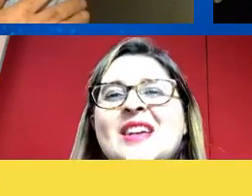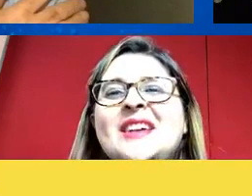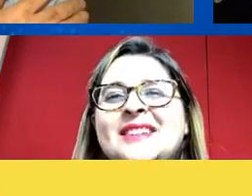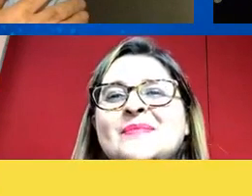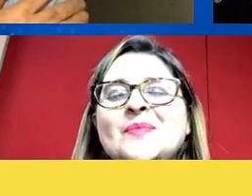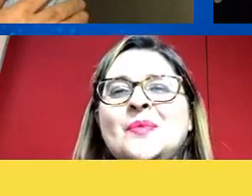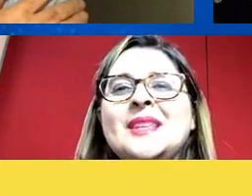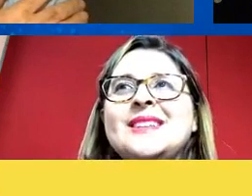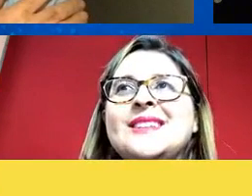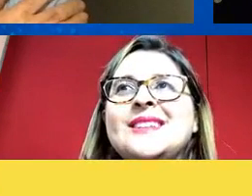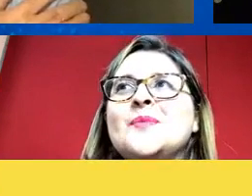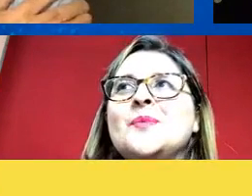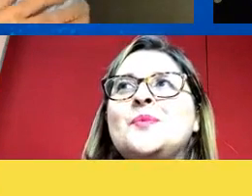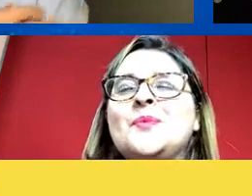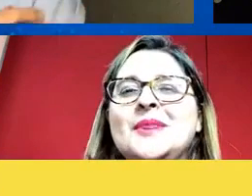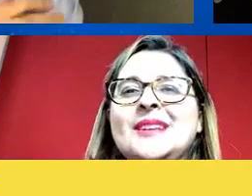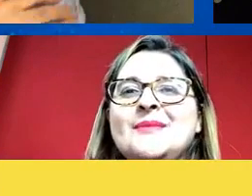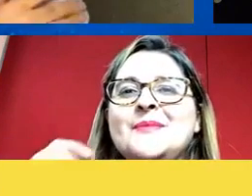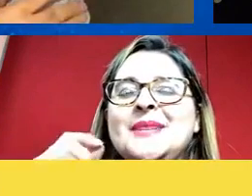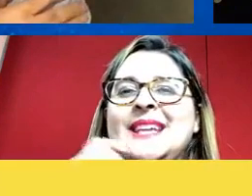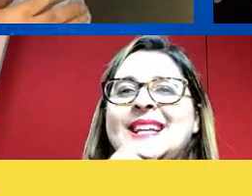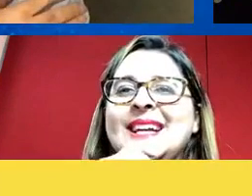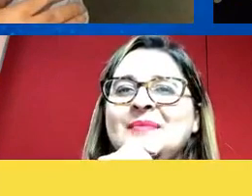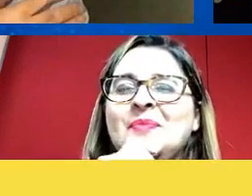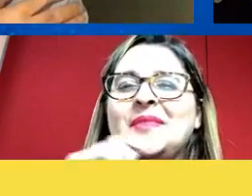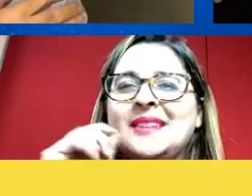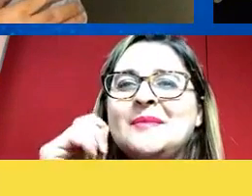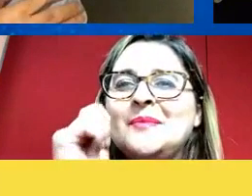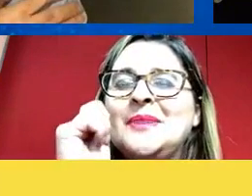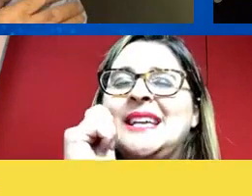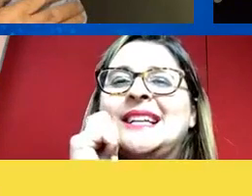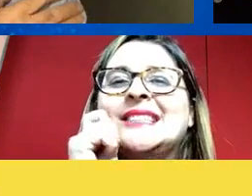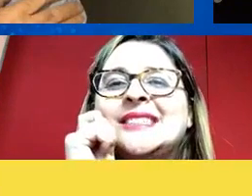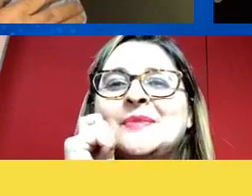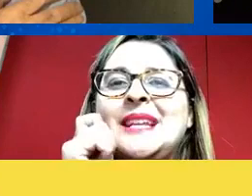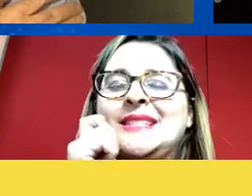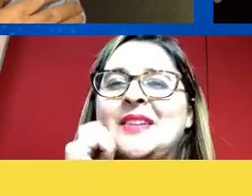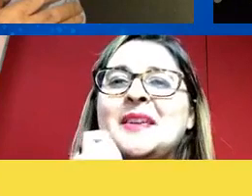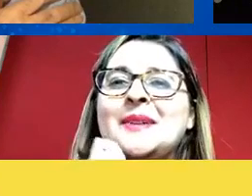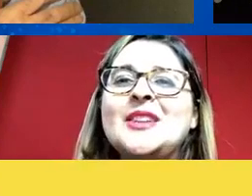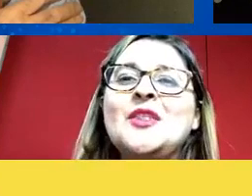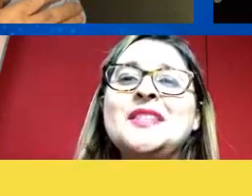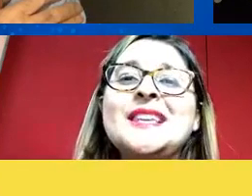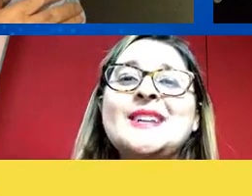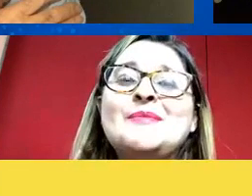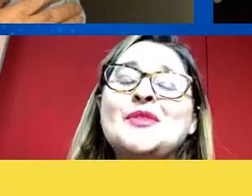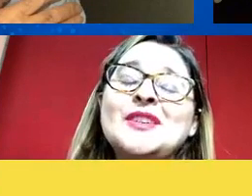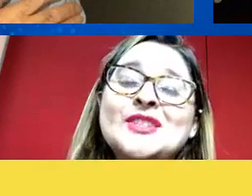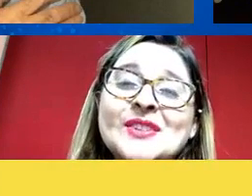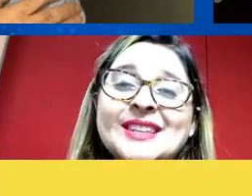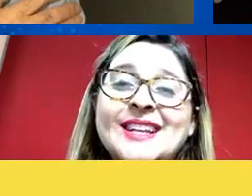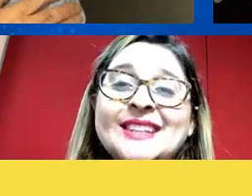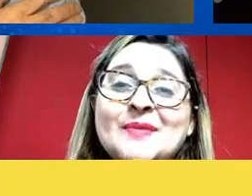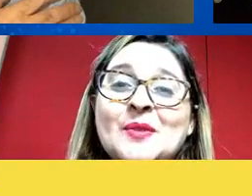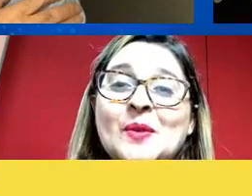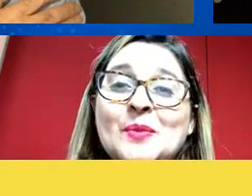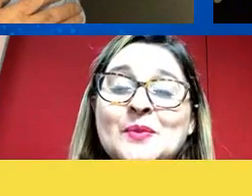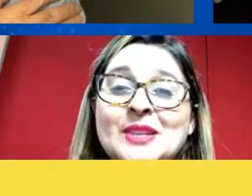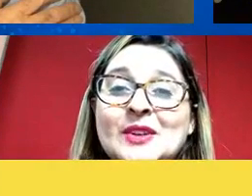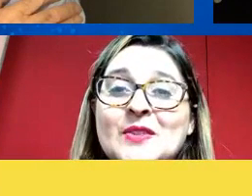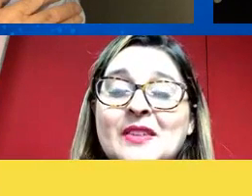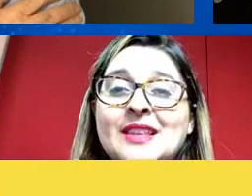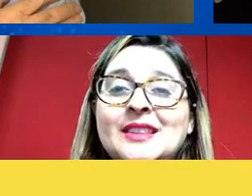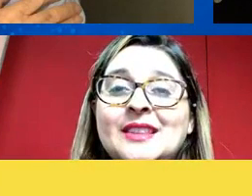y yo también, a mí me encanta esta temática. Millarca, mira, ¿sabes qué pasa? Nos dicen que el profesor tiene también